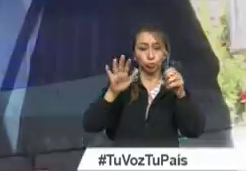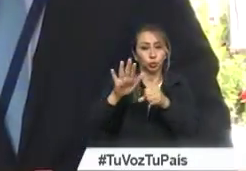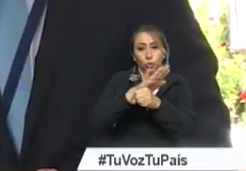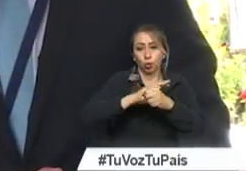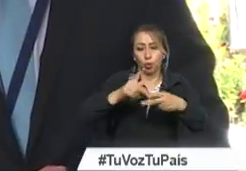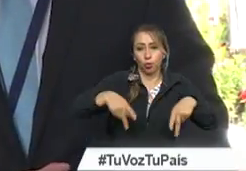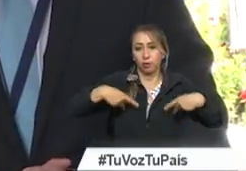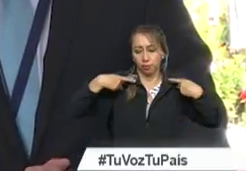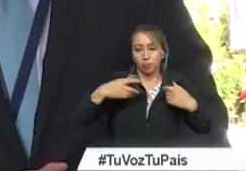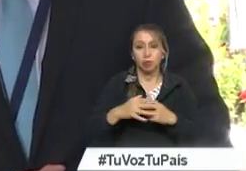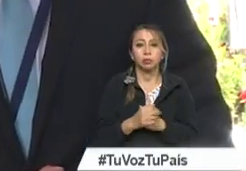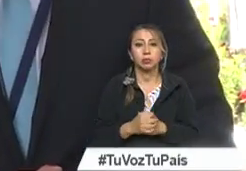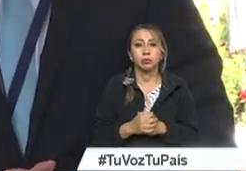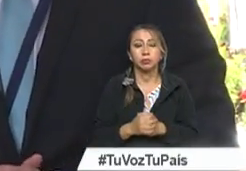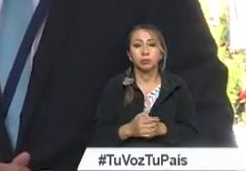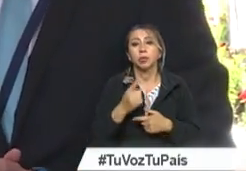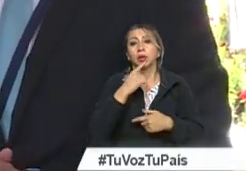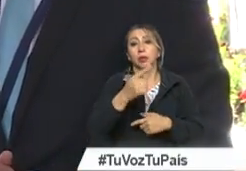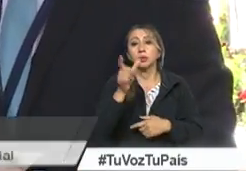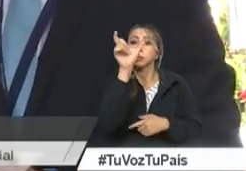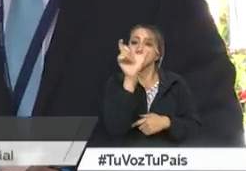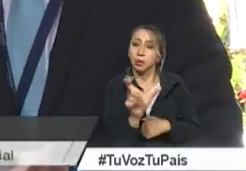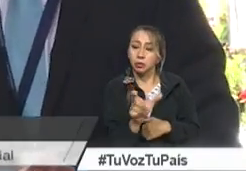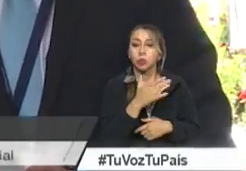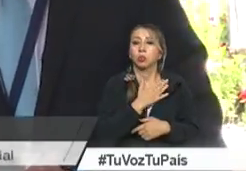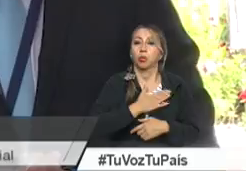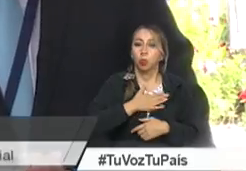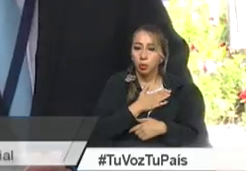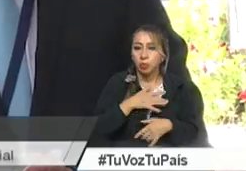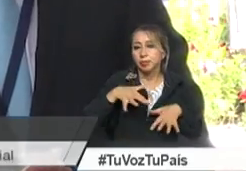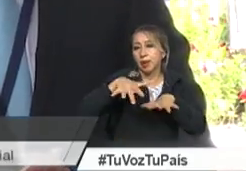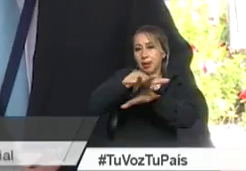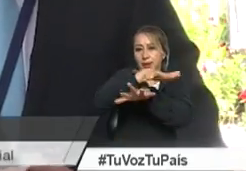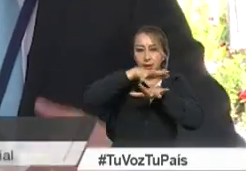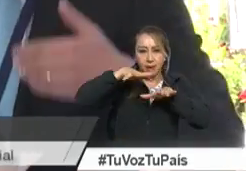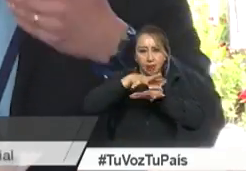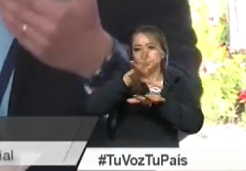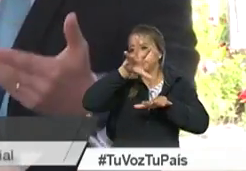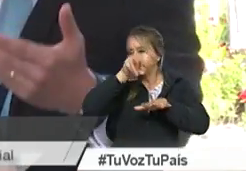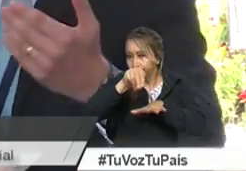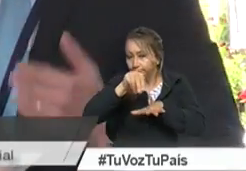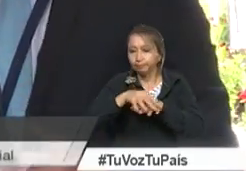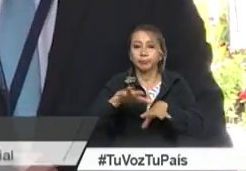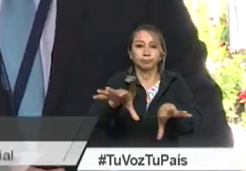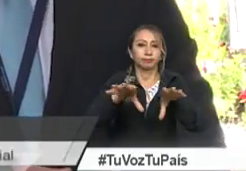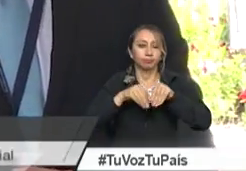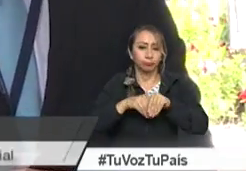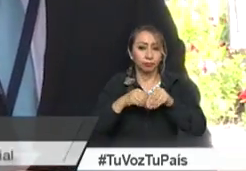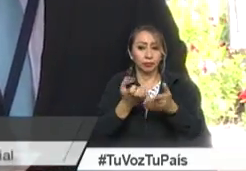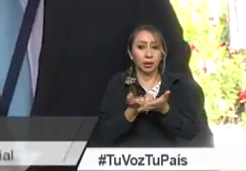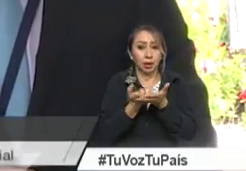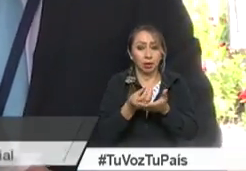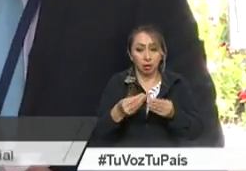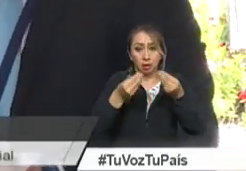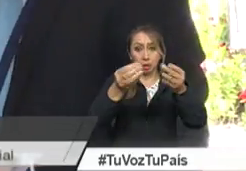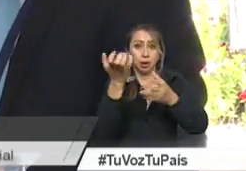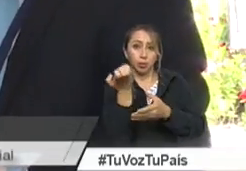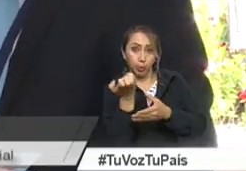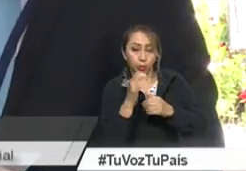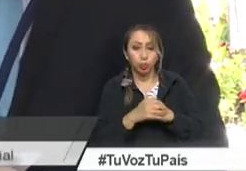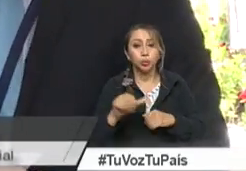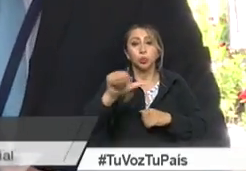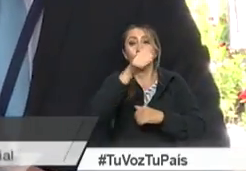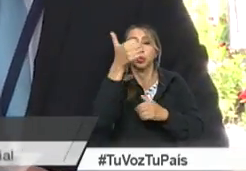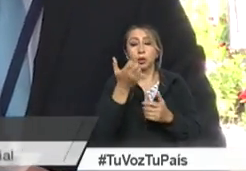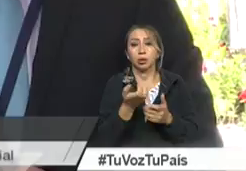recalcar la la ciudadanía de no caer en especulación de que para la entrega del bono de desarrollo humano otras